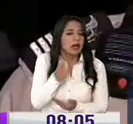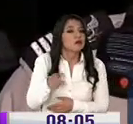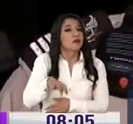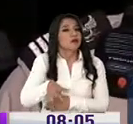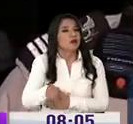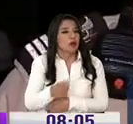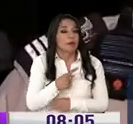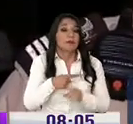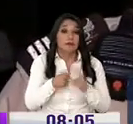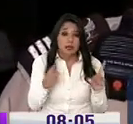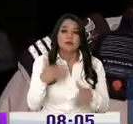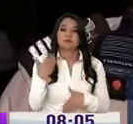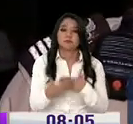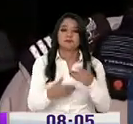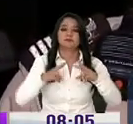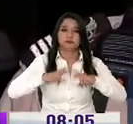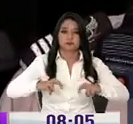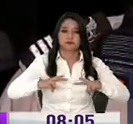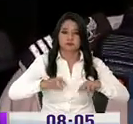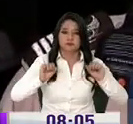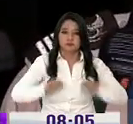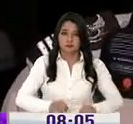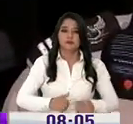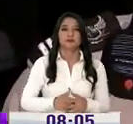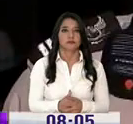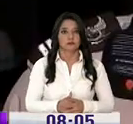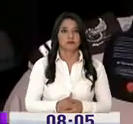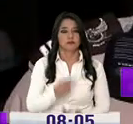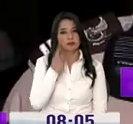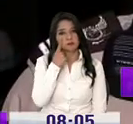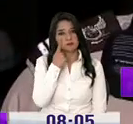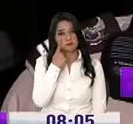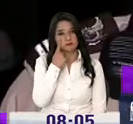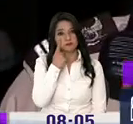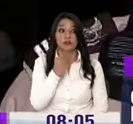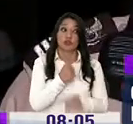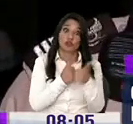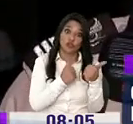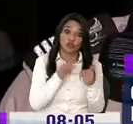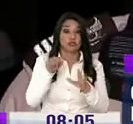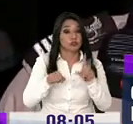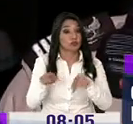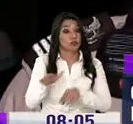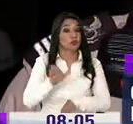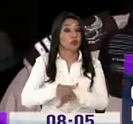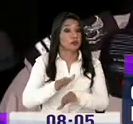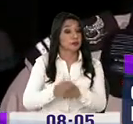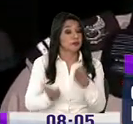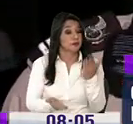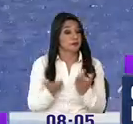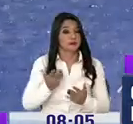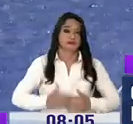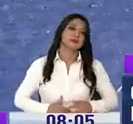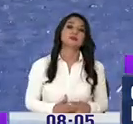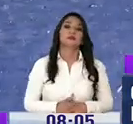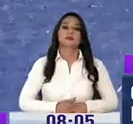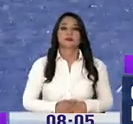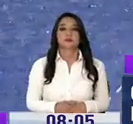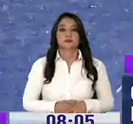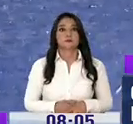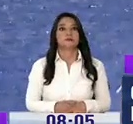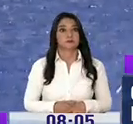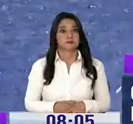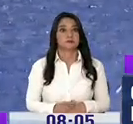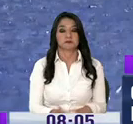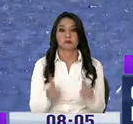obviamente van a ser procesos de una investigación, y veamos en qué otros hechos se le puede vincular. Cosecha policial